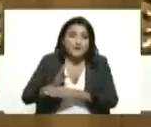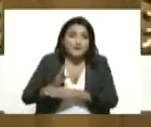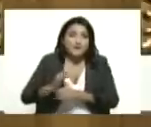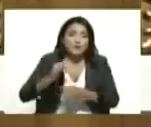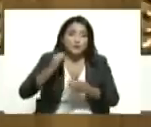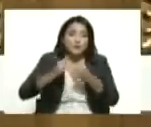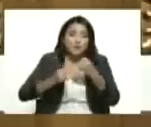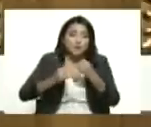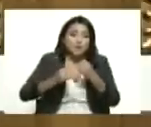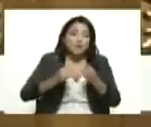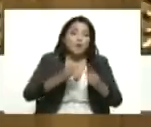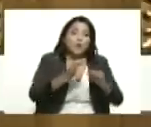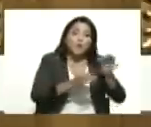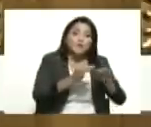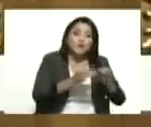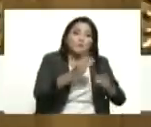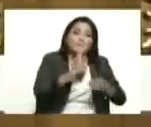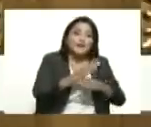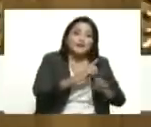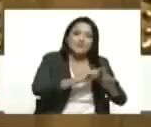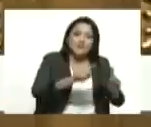y en otra ruta.